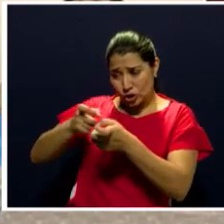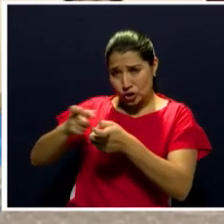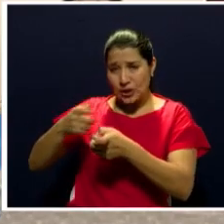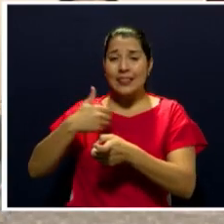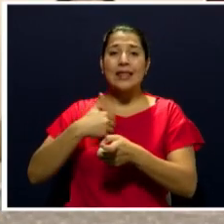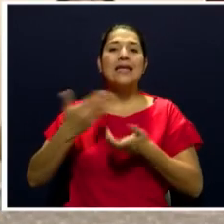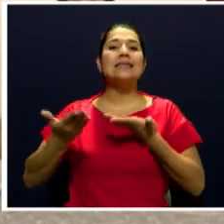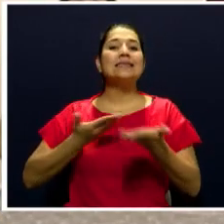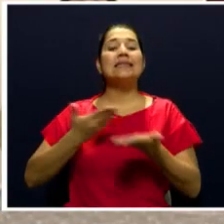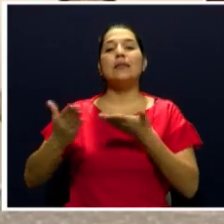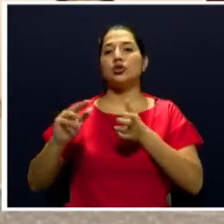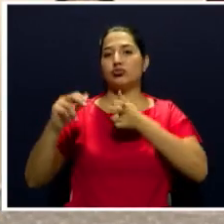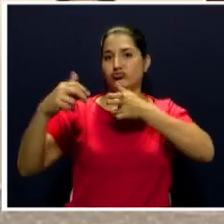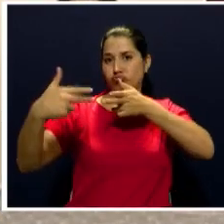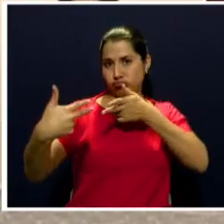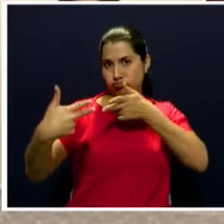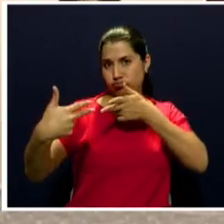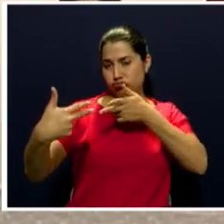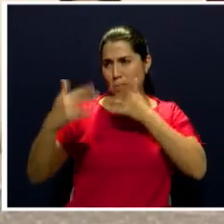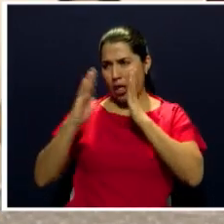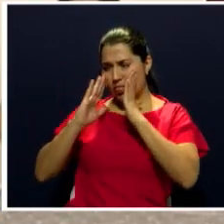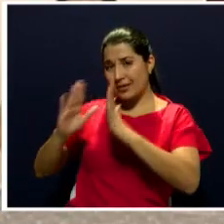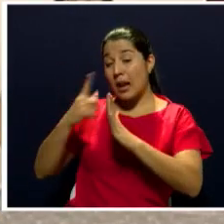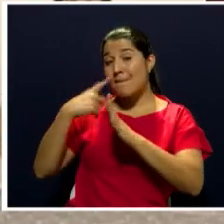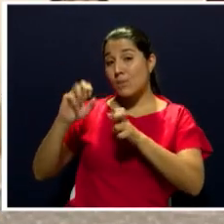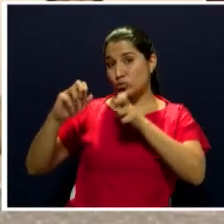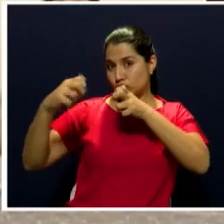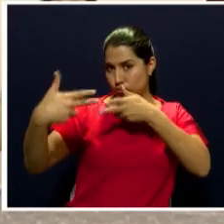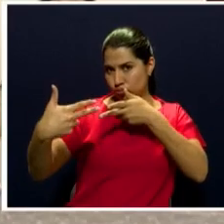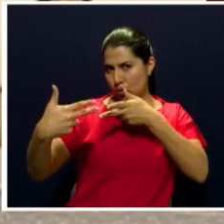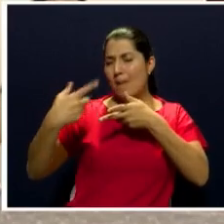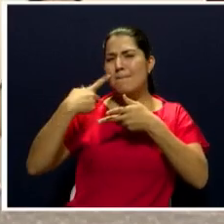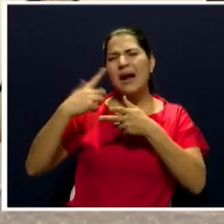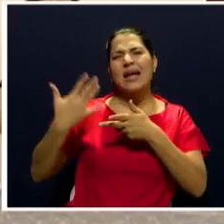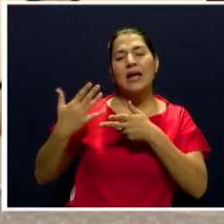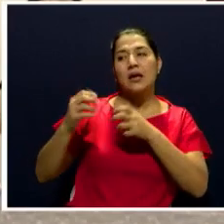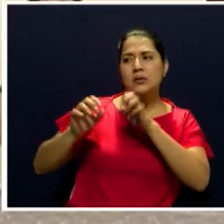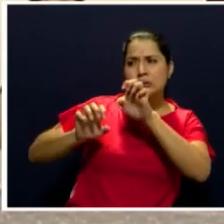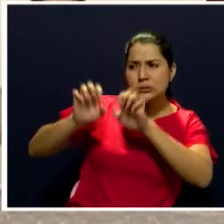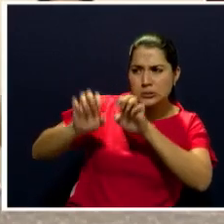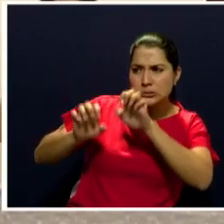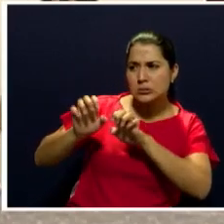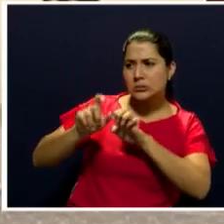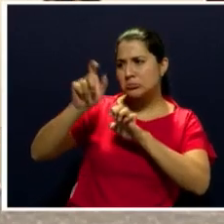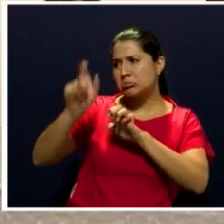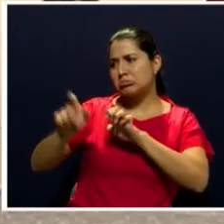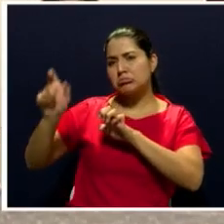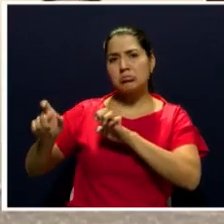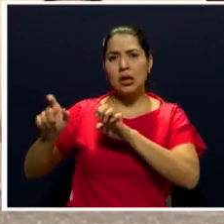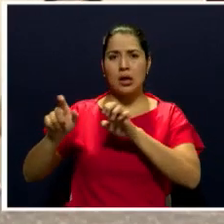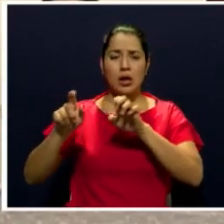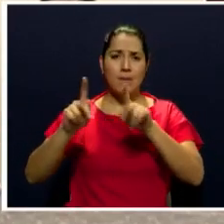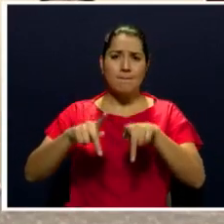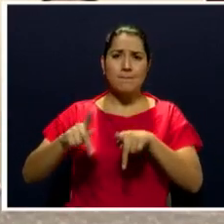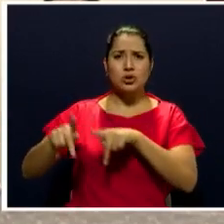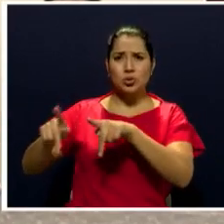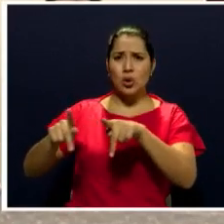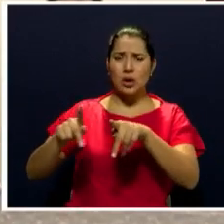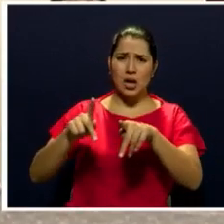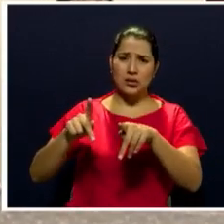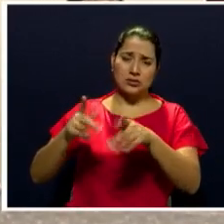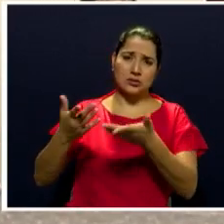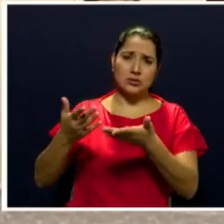de telemedicina para lo que es la valoración a distancia de un caso que puede aparecer en un área de salud o en